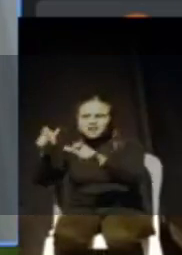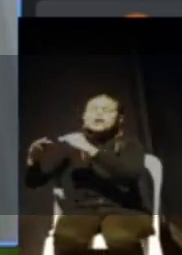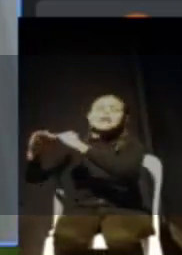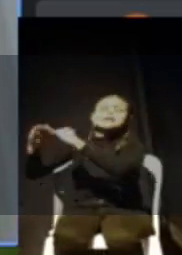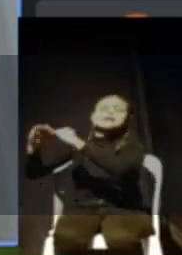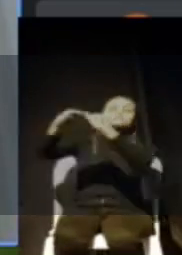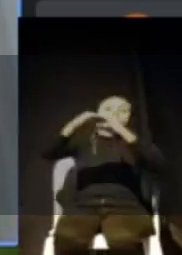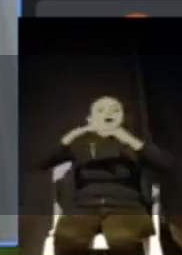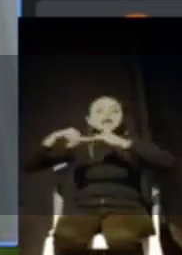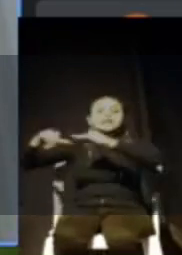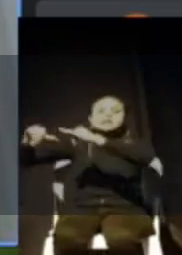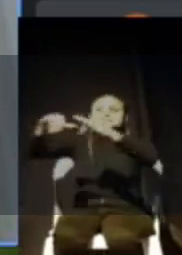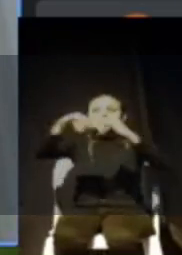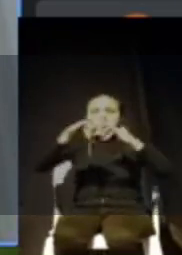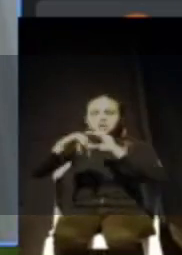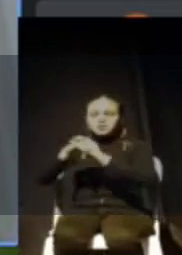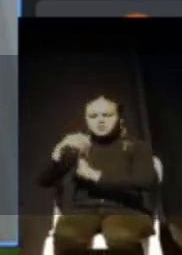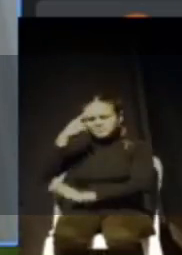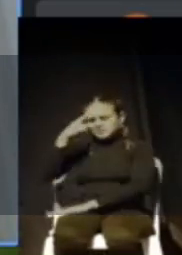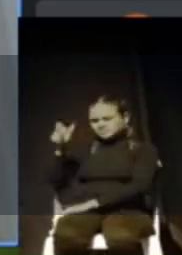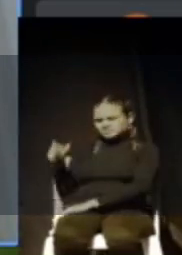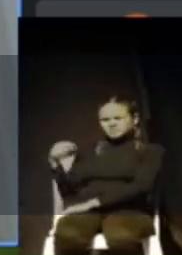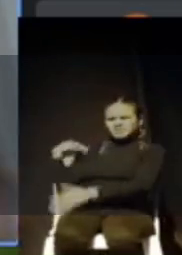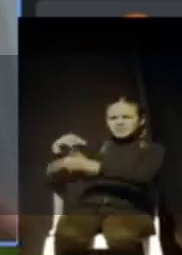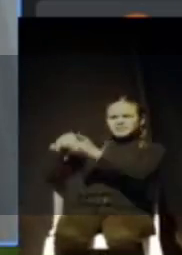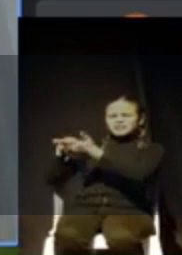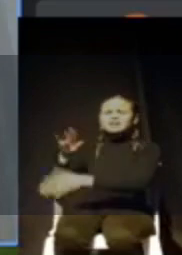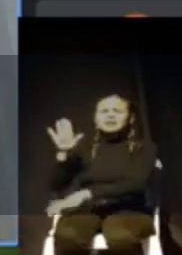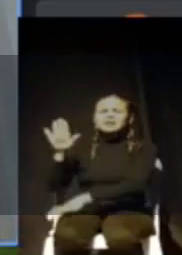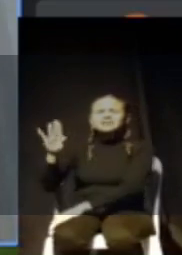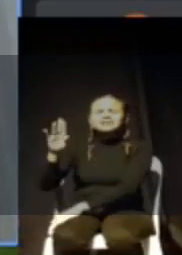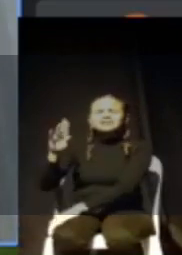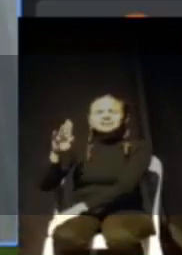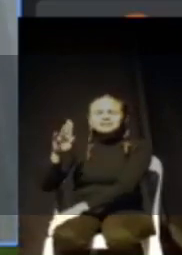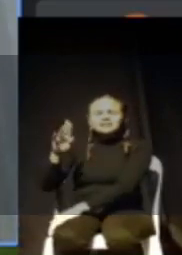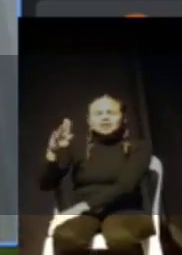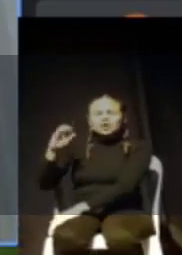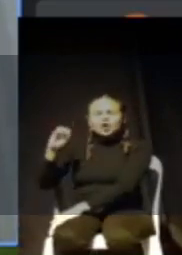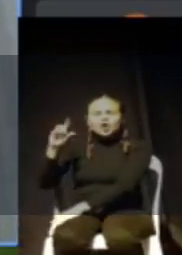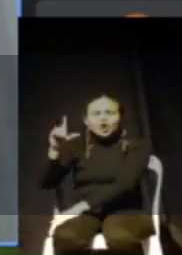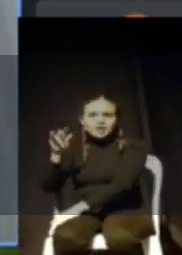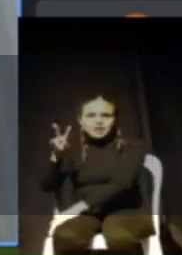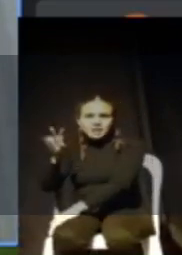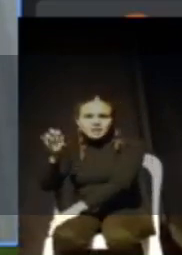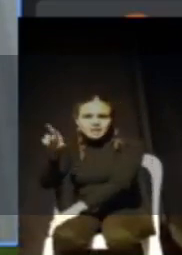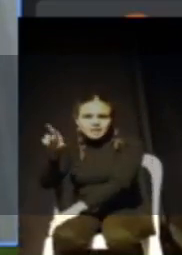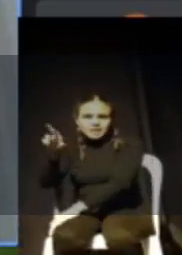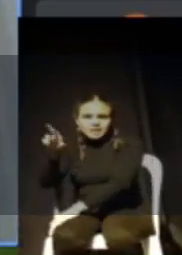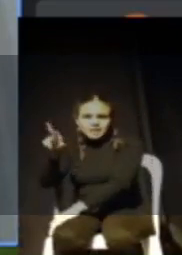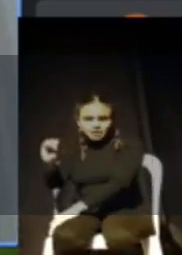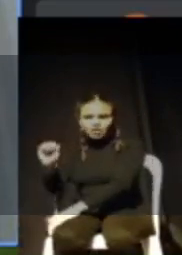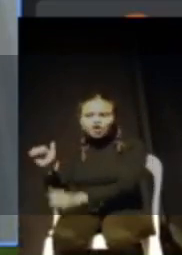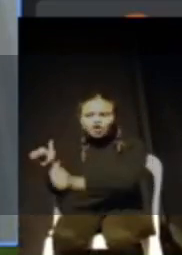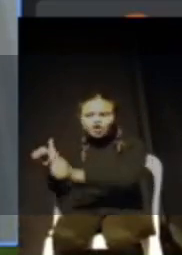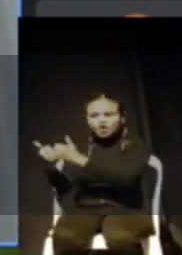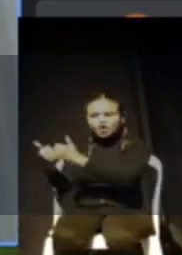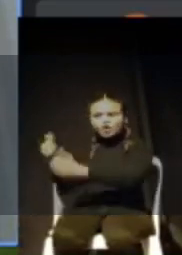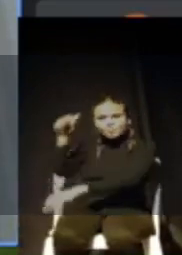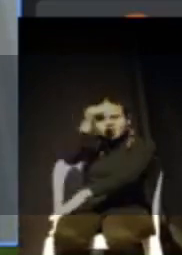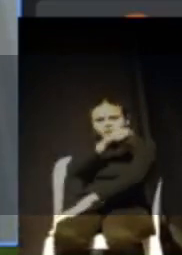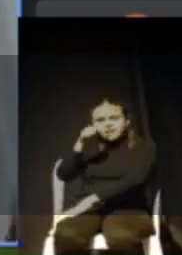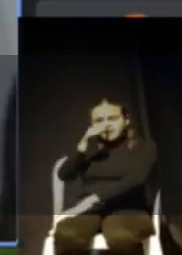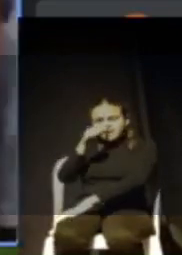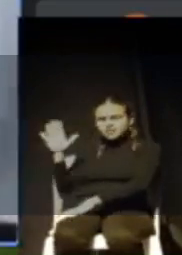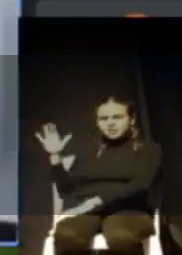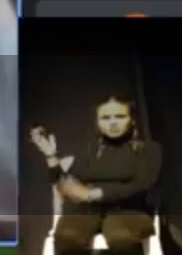atención Manuel Zapata Olivella. Digamos, el papel de la enseñanza, la historia de África en Colombia, el